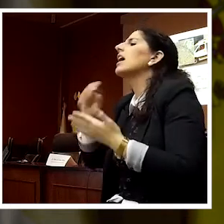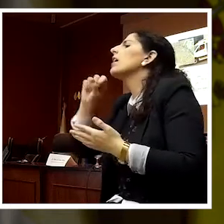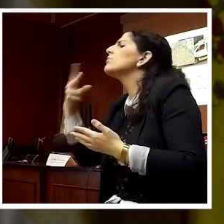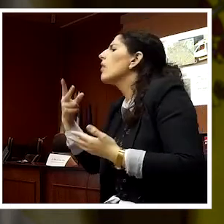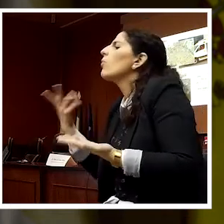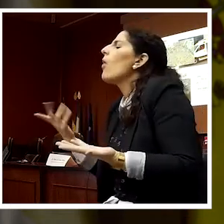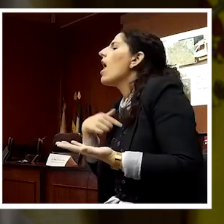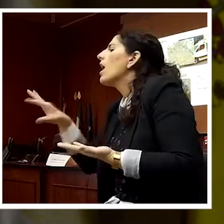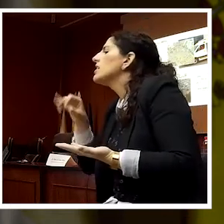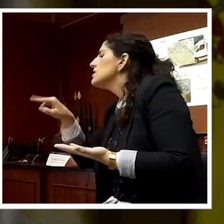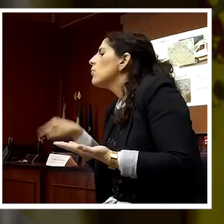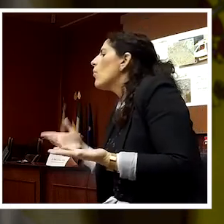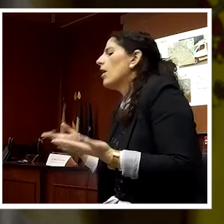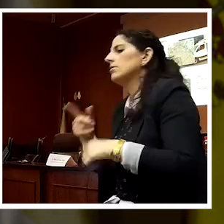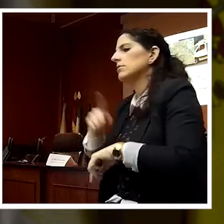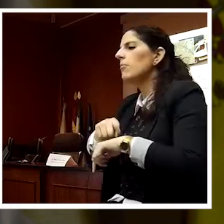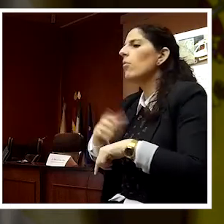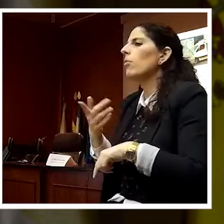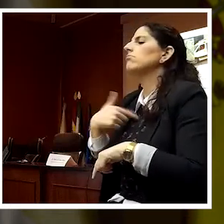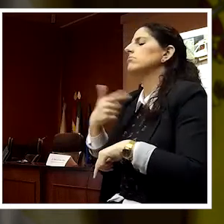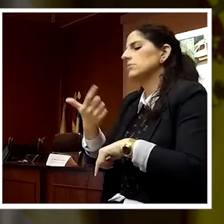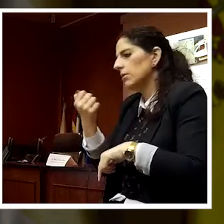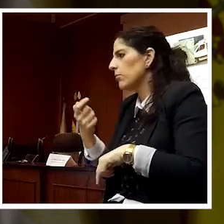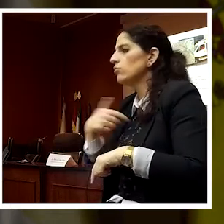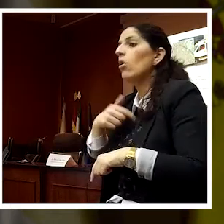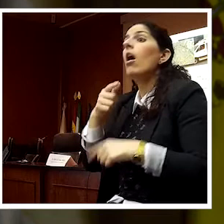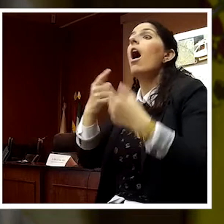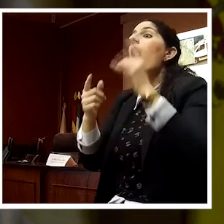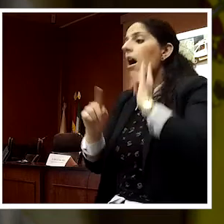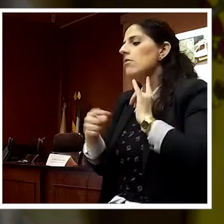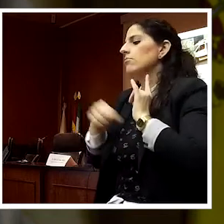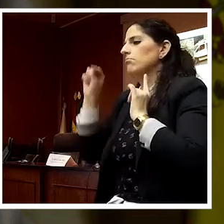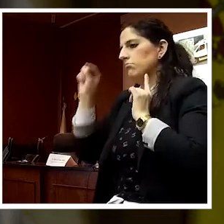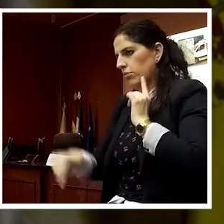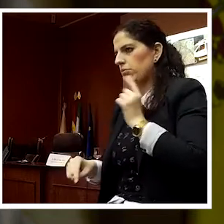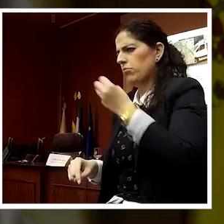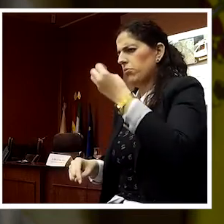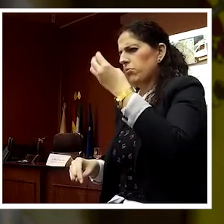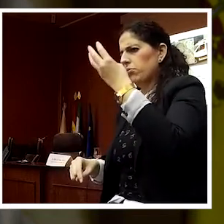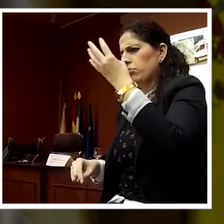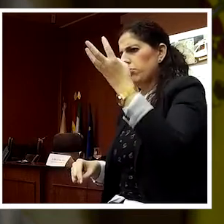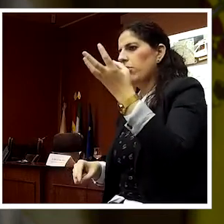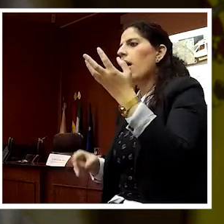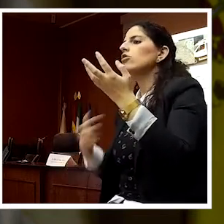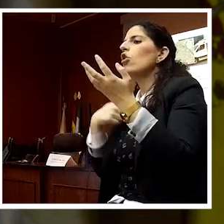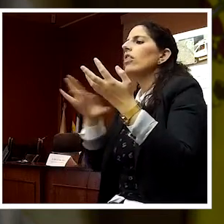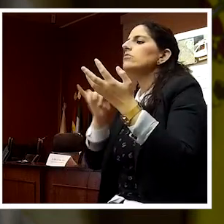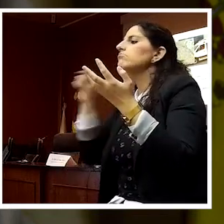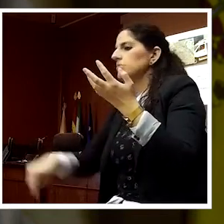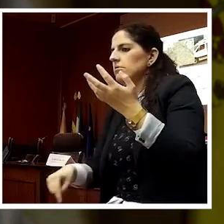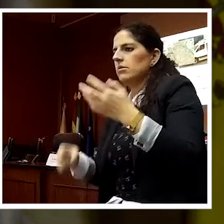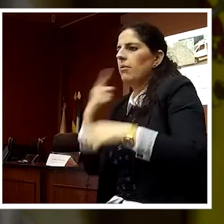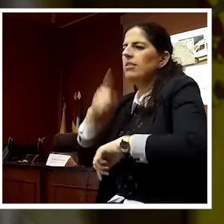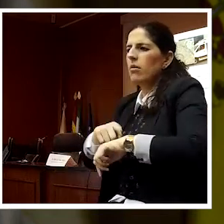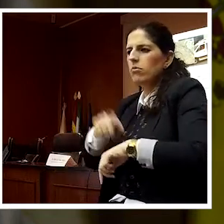desde que yo... ¿Y cómo sabemos que yo lo he decidido? Porque pico una tecla en el ordenador, en el programa, que se queda grabado. Después hago